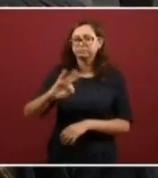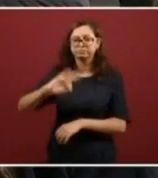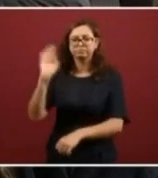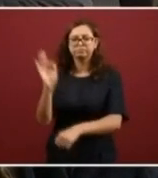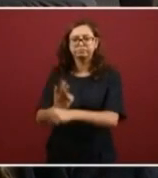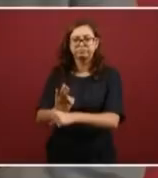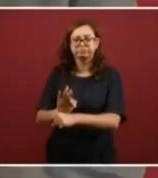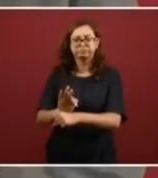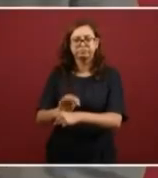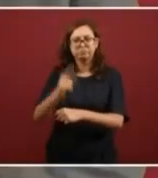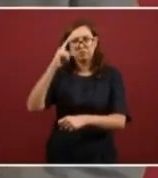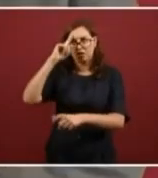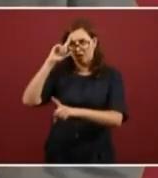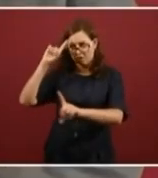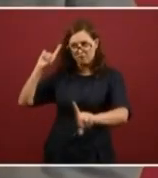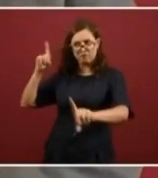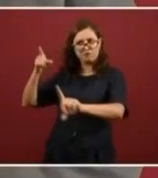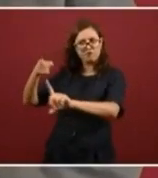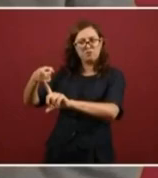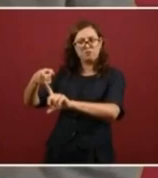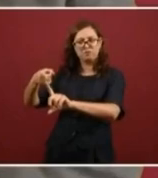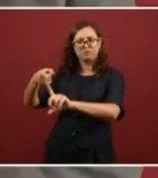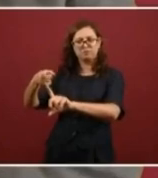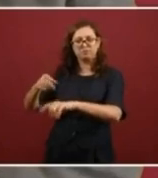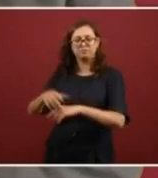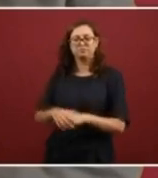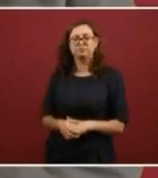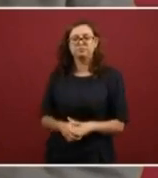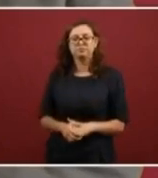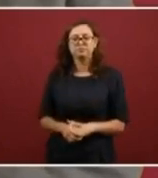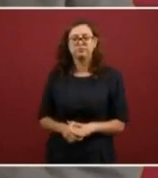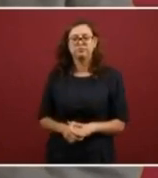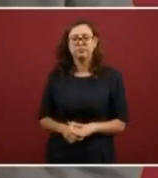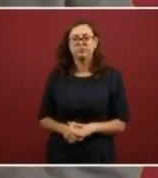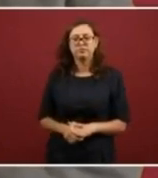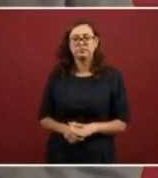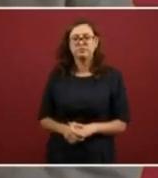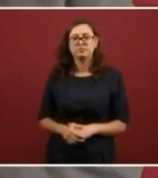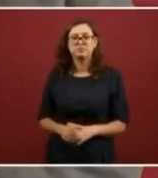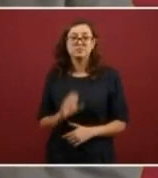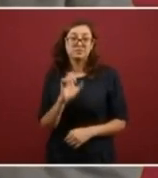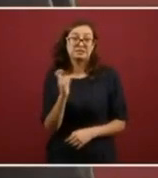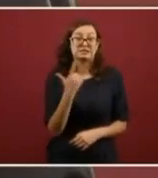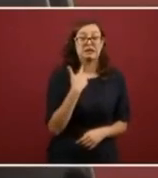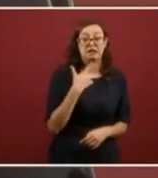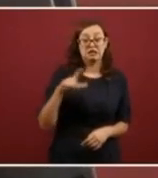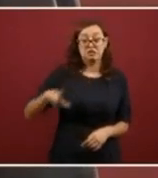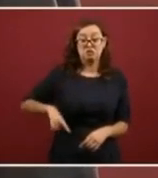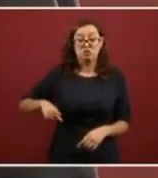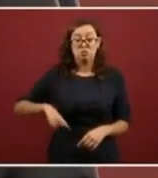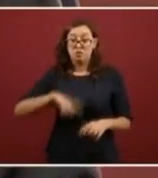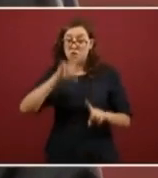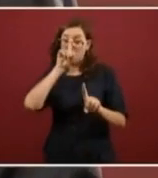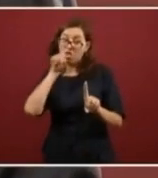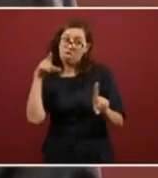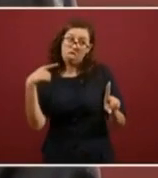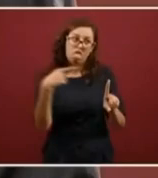tienen una dimensión social, no tienen ya la misma idea de los otros